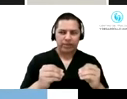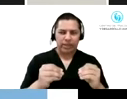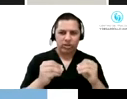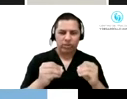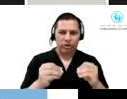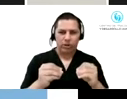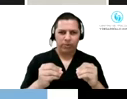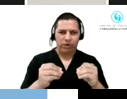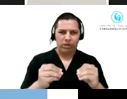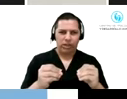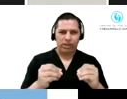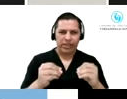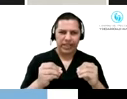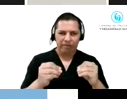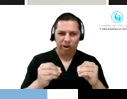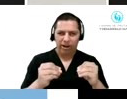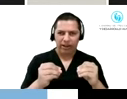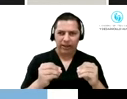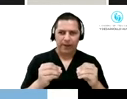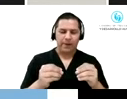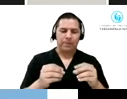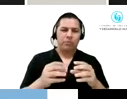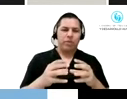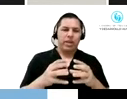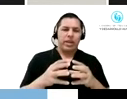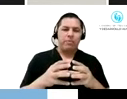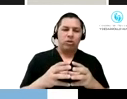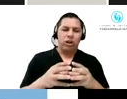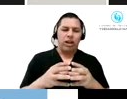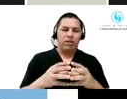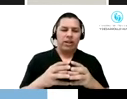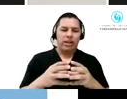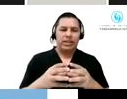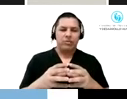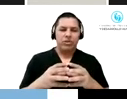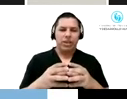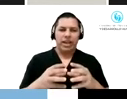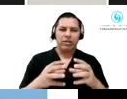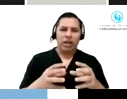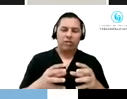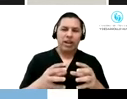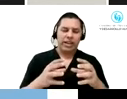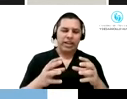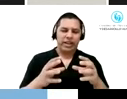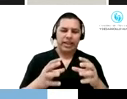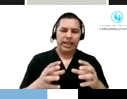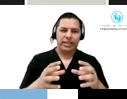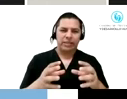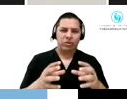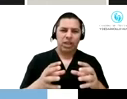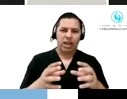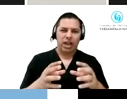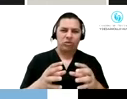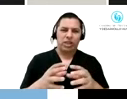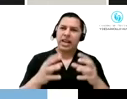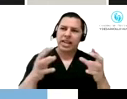sienta, eso es prohibido para usted, sea fuerte. Y por otro lado, estamos criando a una niña que le